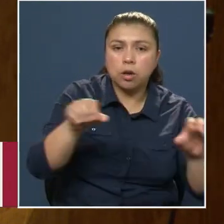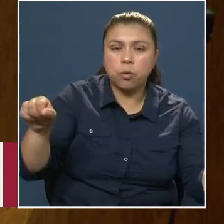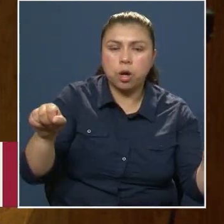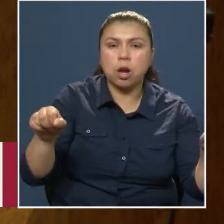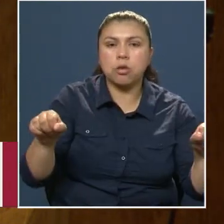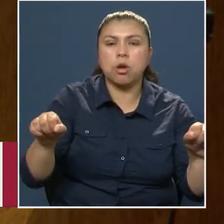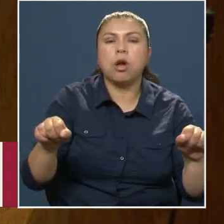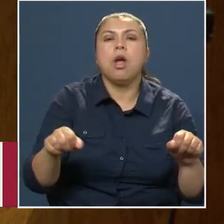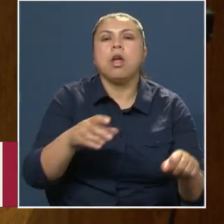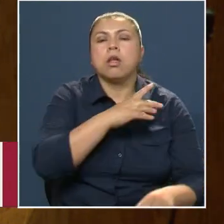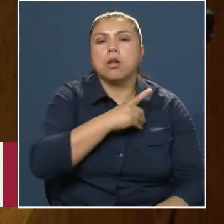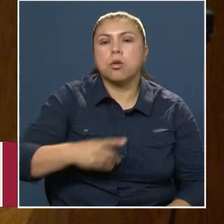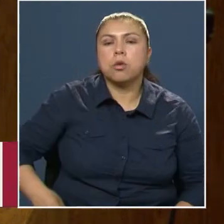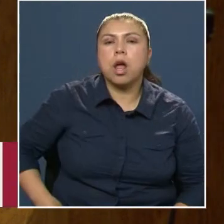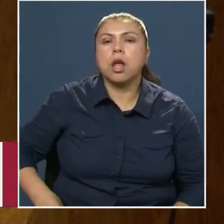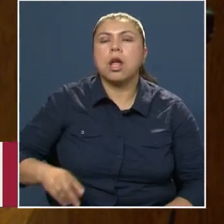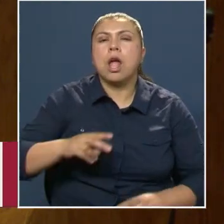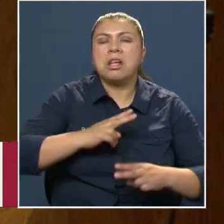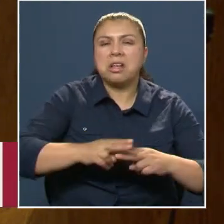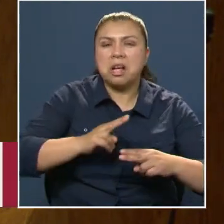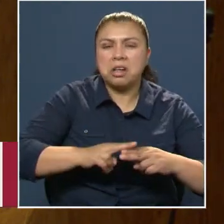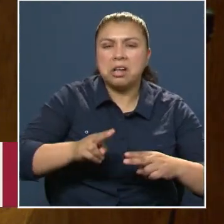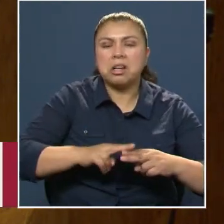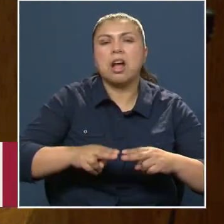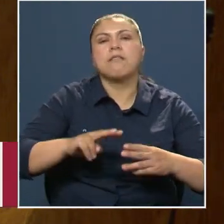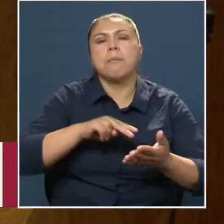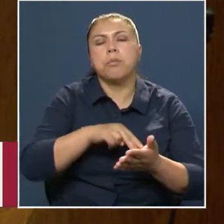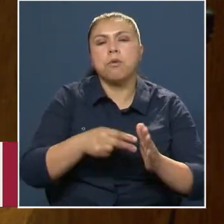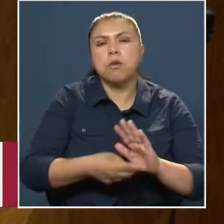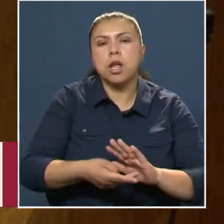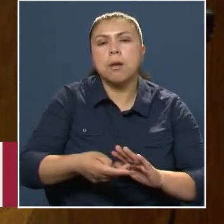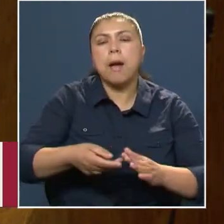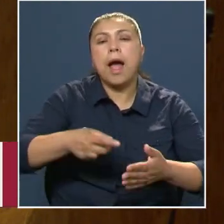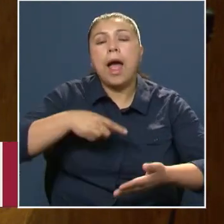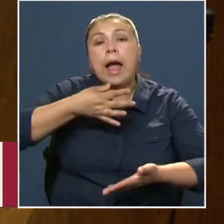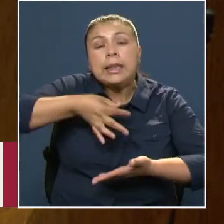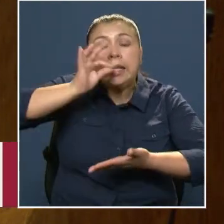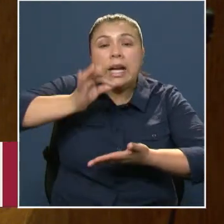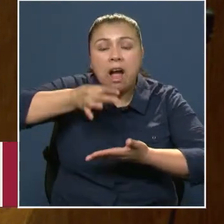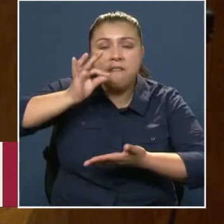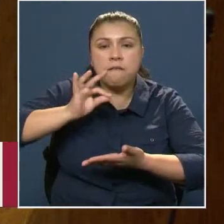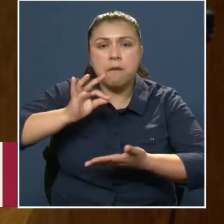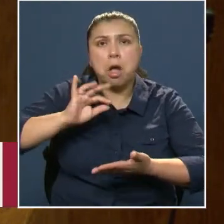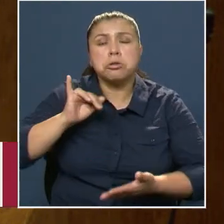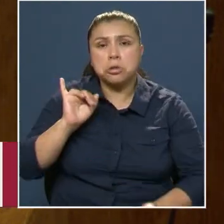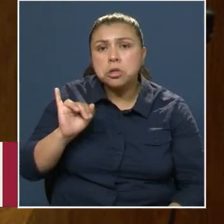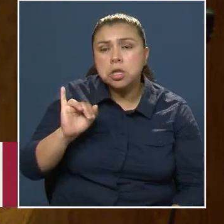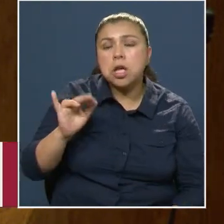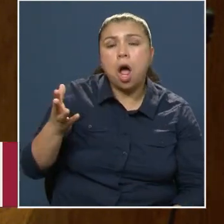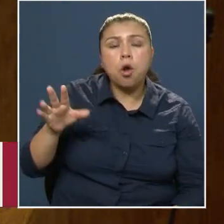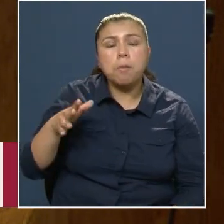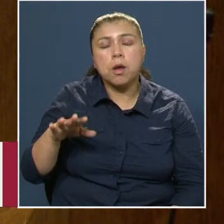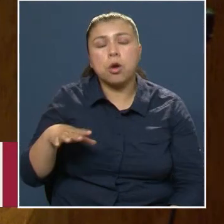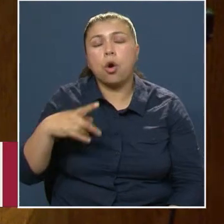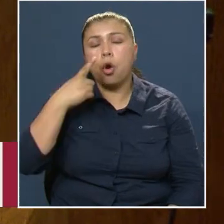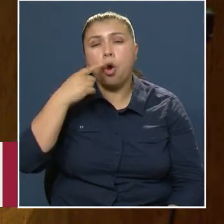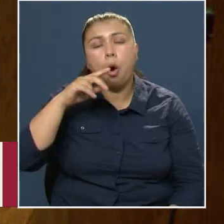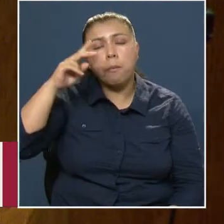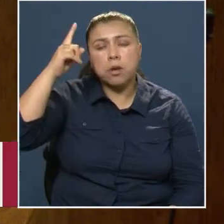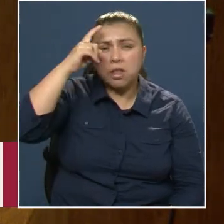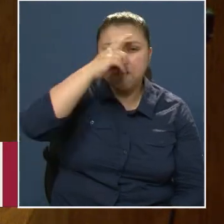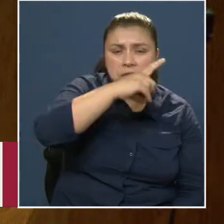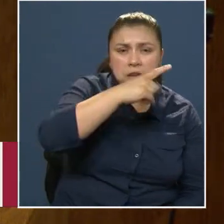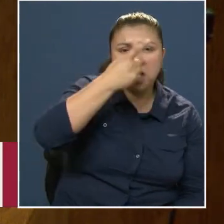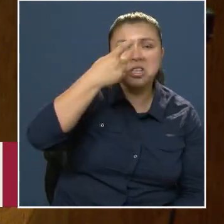los parlamentarios que arreglaban los problemas tomando un café. Pude haber sido un hombre complicado, de principios